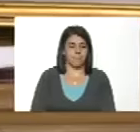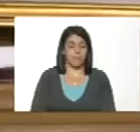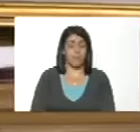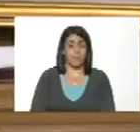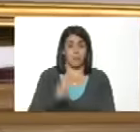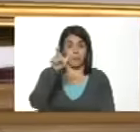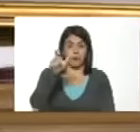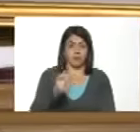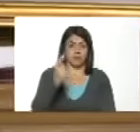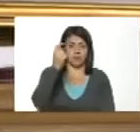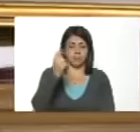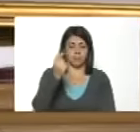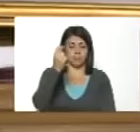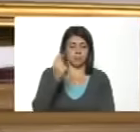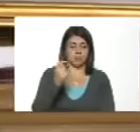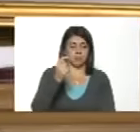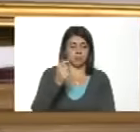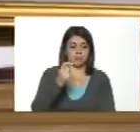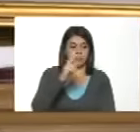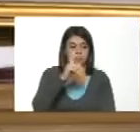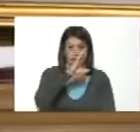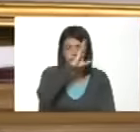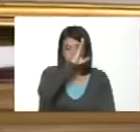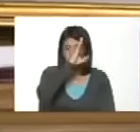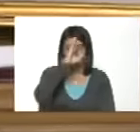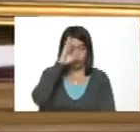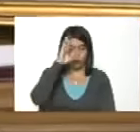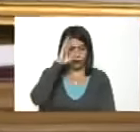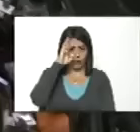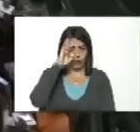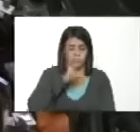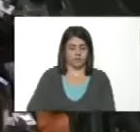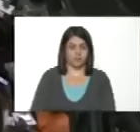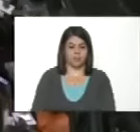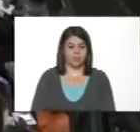Voy a dejar en el derecho de palabra al diputado Diosdado Cabello Rondón.